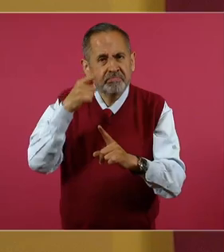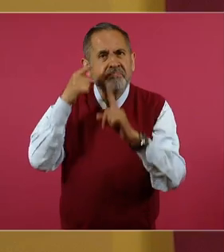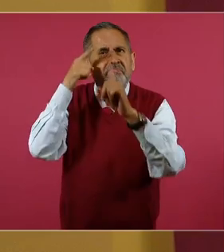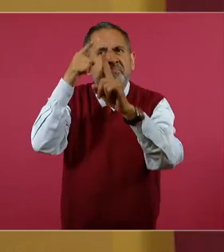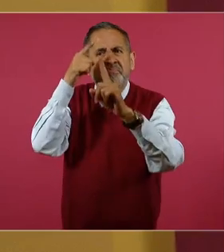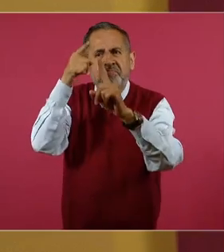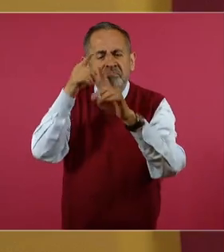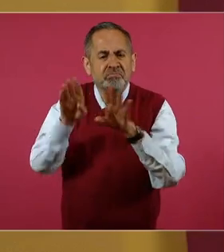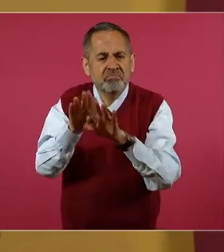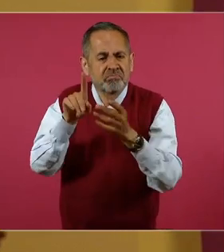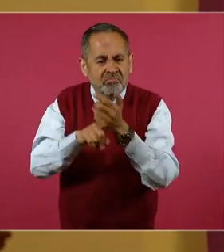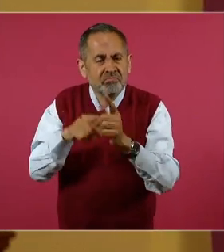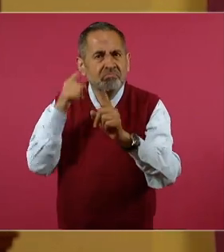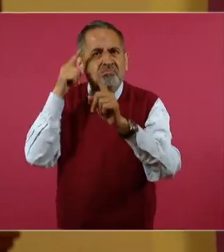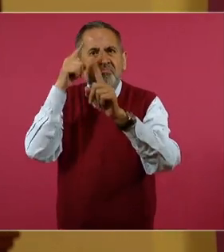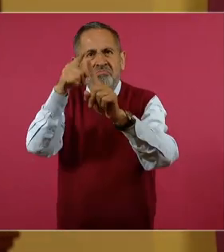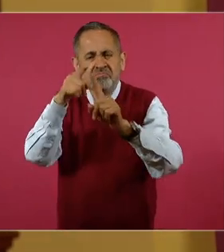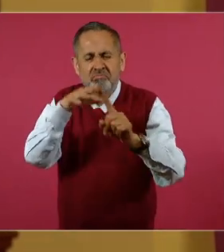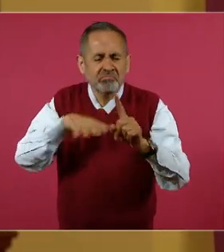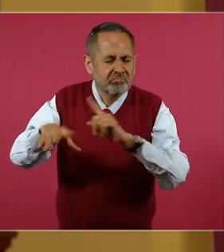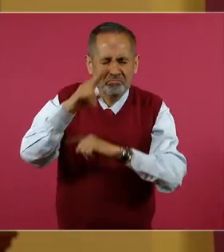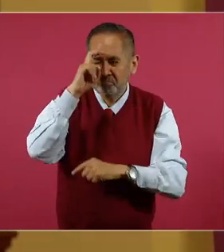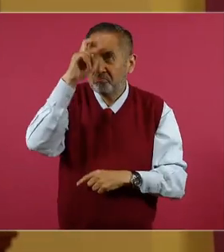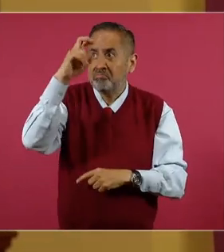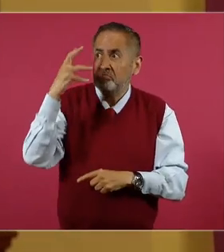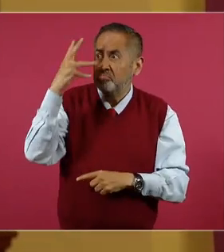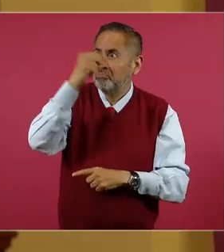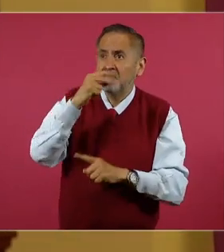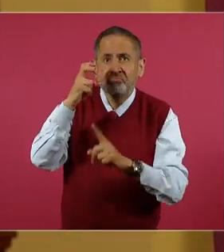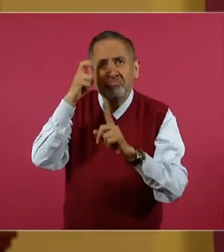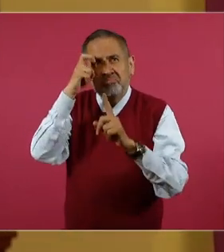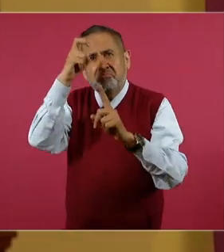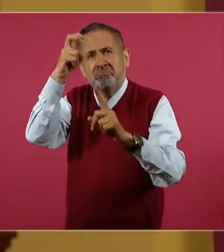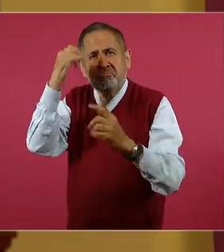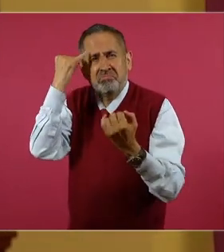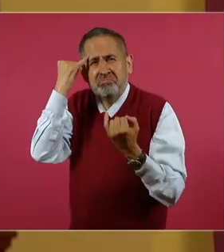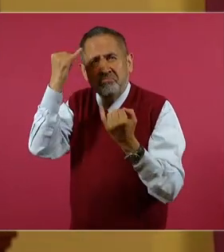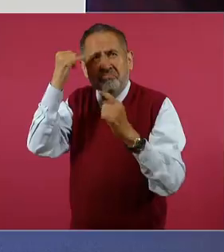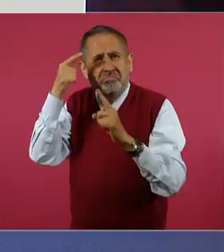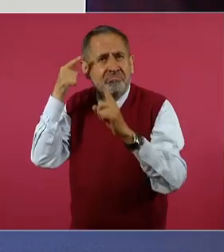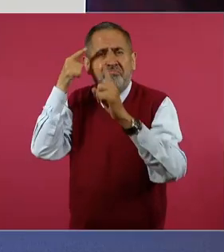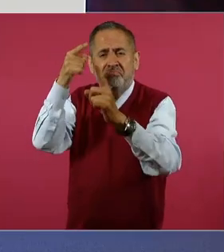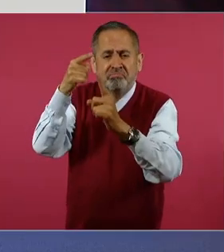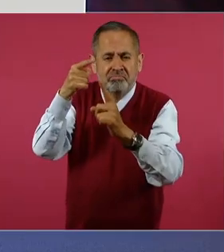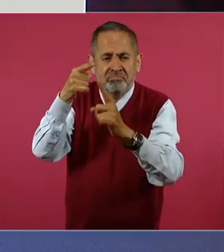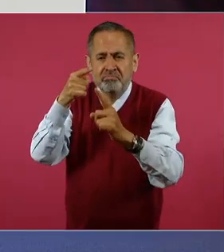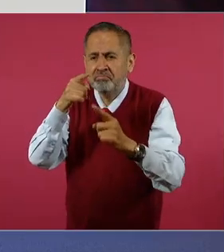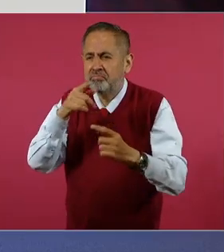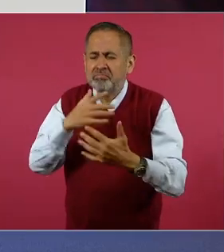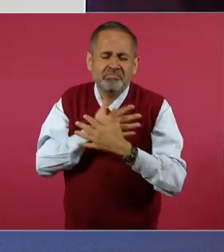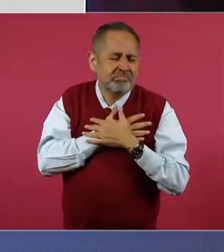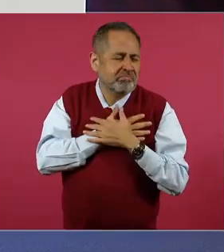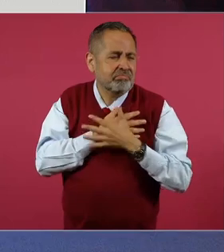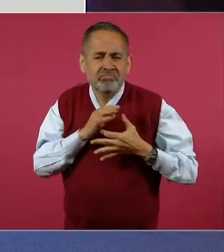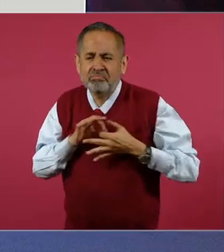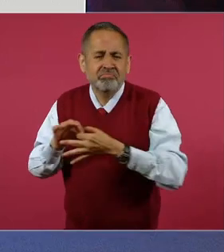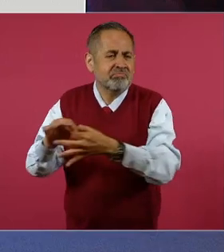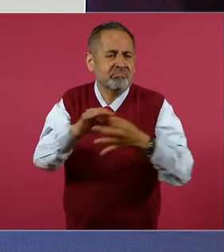alcanzar la bella utopía, el sublime ideal del amor al prójimo.